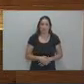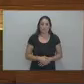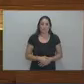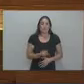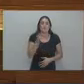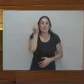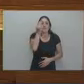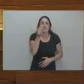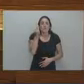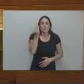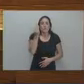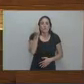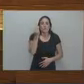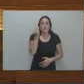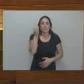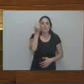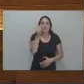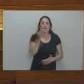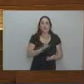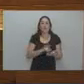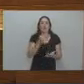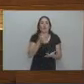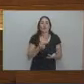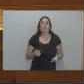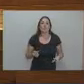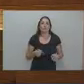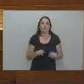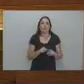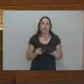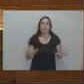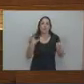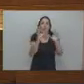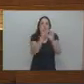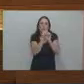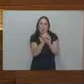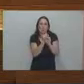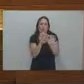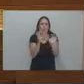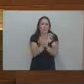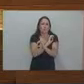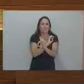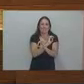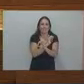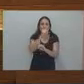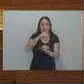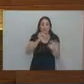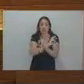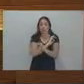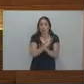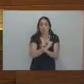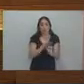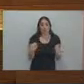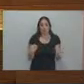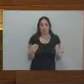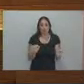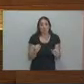Creemos que cuando se hablaba de la ceremonia de la confusión, yo creo que no es correcto. Aquí no hay equívoco posible. Por